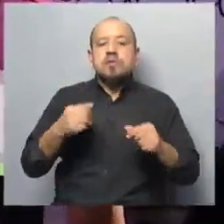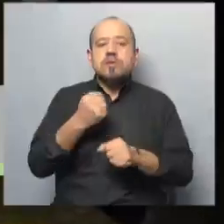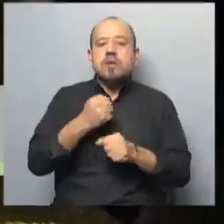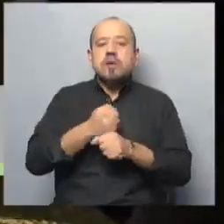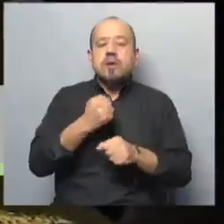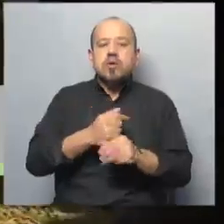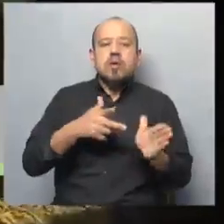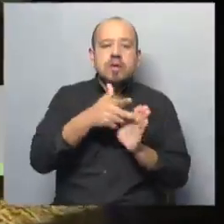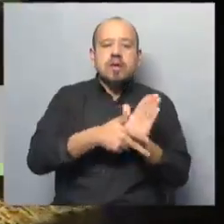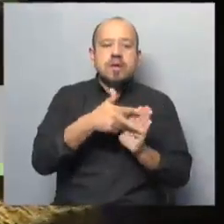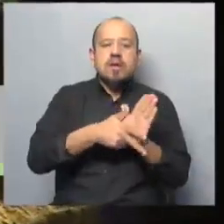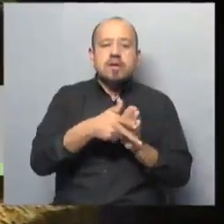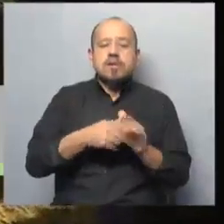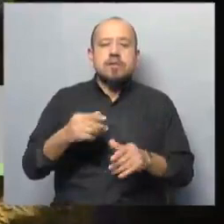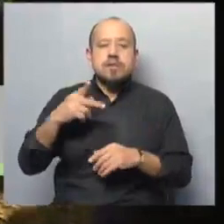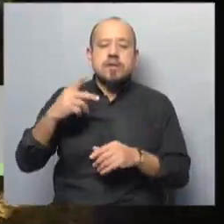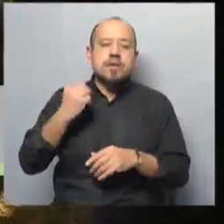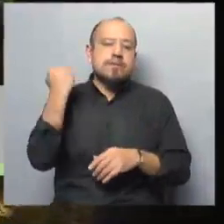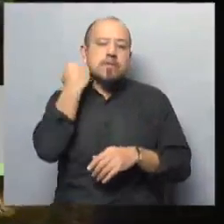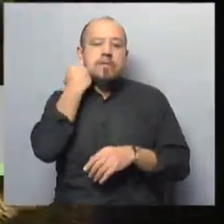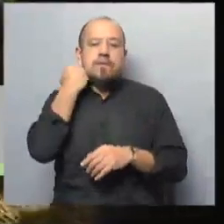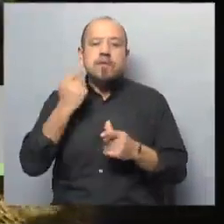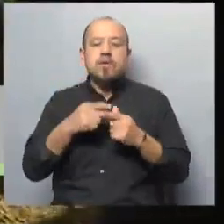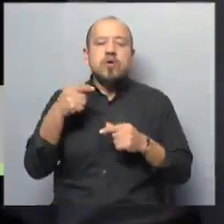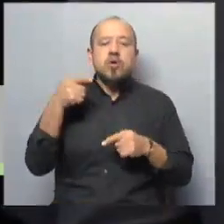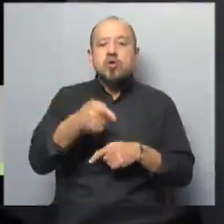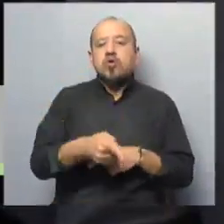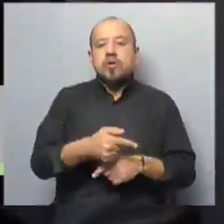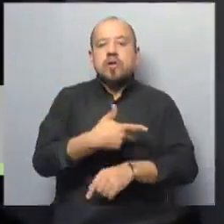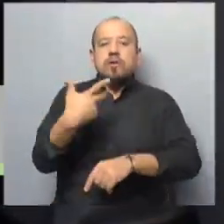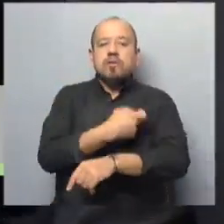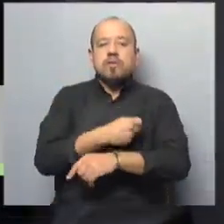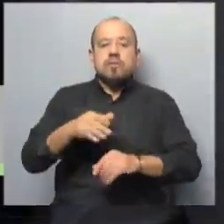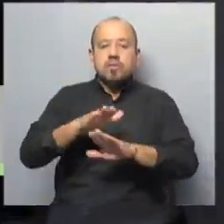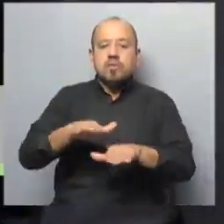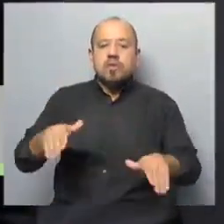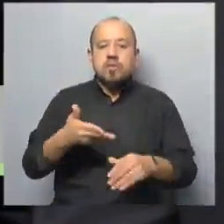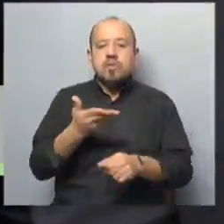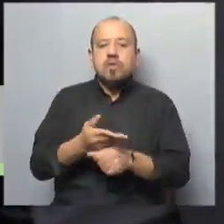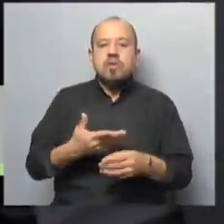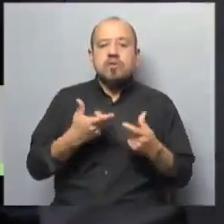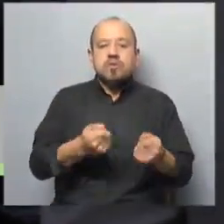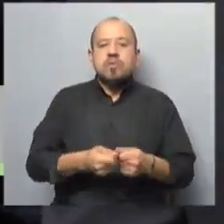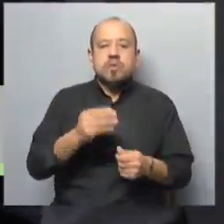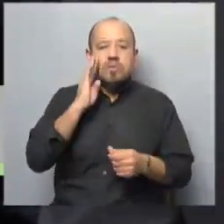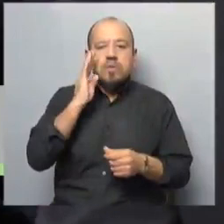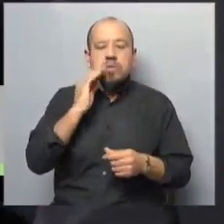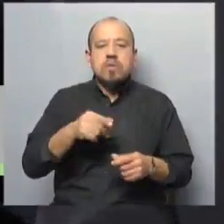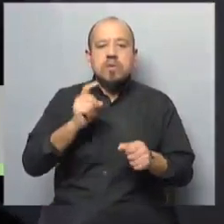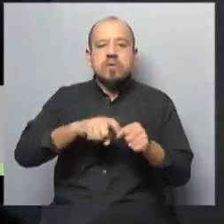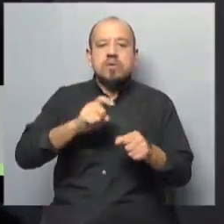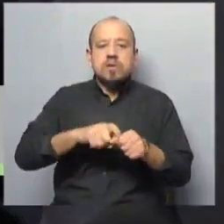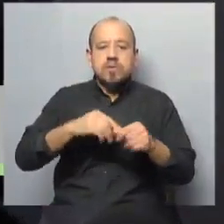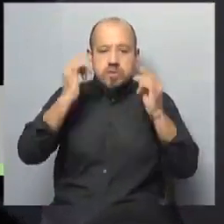trabajadores ferroviarios de la industria cárnica, activistas antivacunas, por un niño que pidió ayuda para su madre y por los sindicatos de la educación